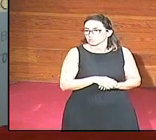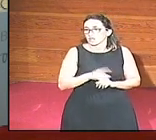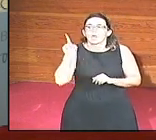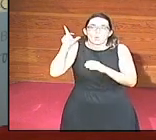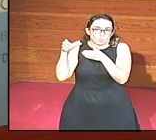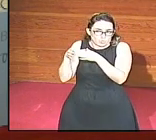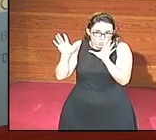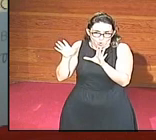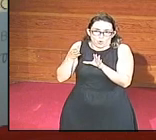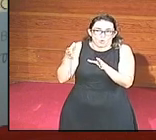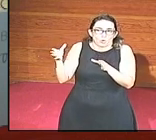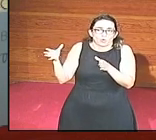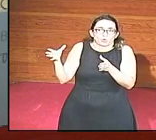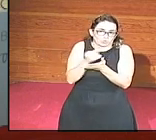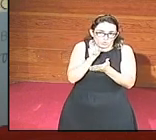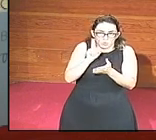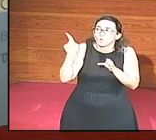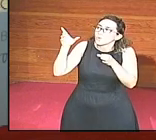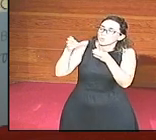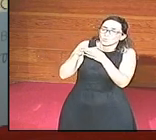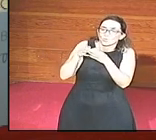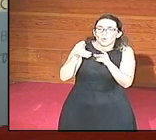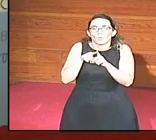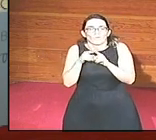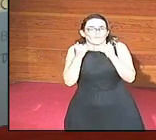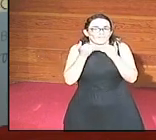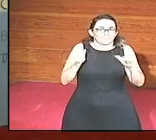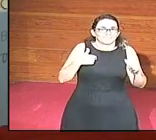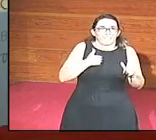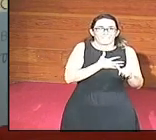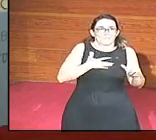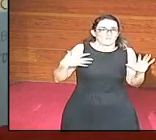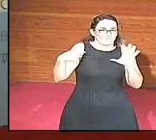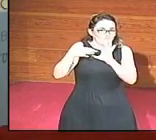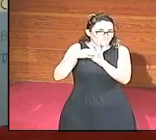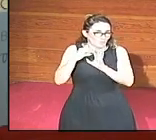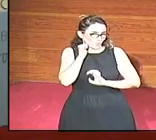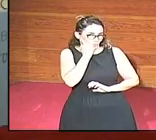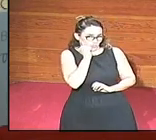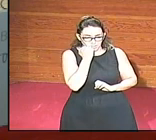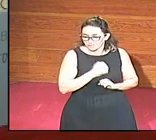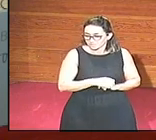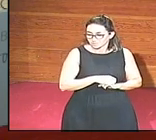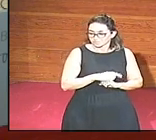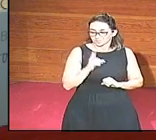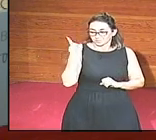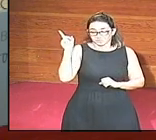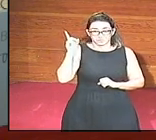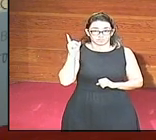¿eh? Y están ahí celebrando que van a ser rusos, ¿no? Lo que encuentro allí básicamente